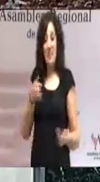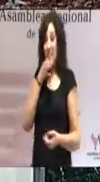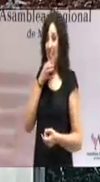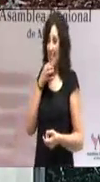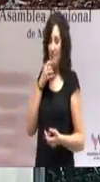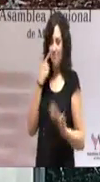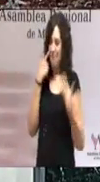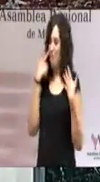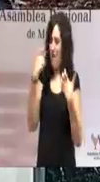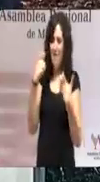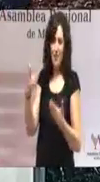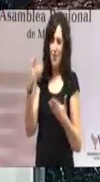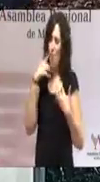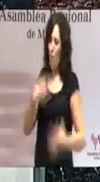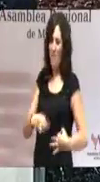ella.